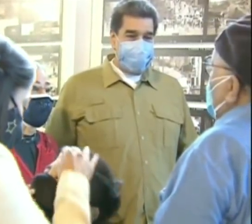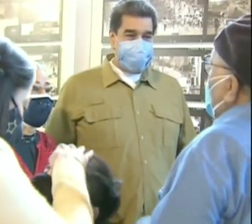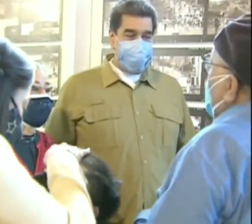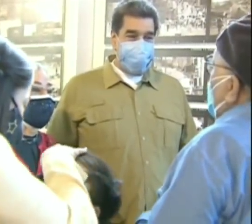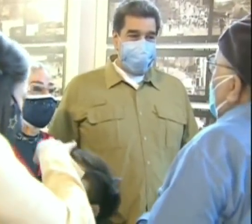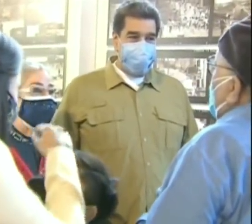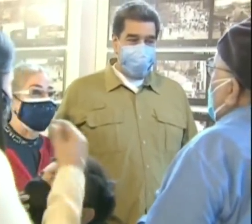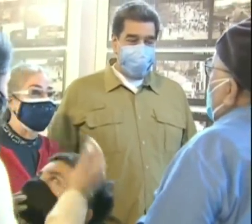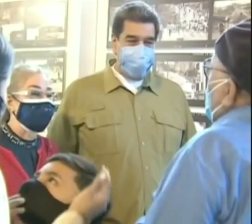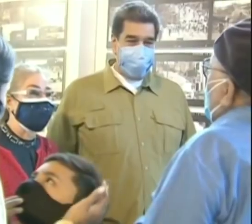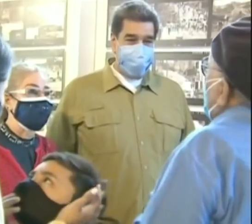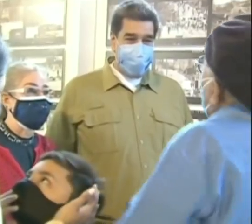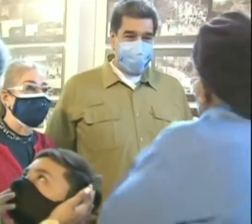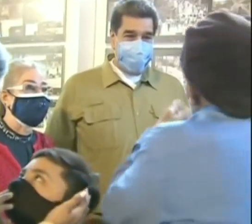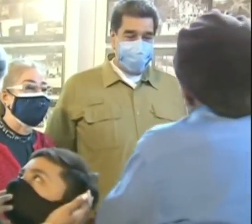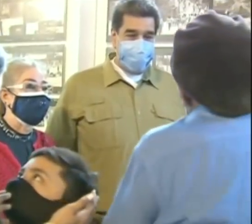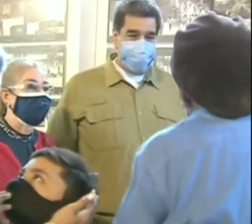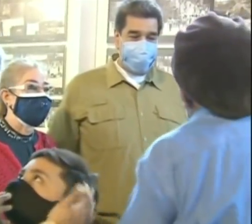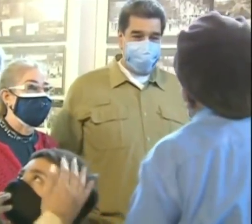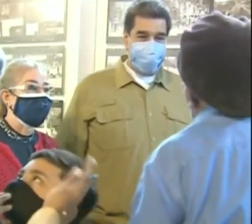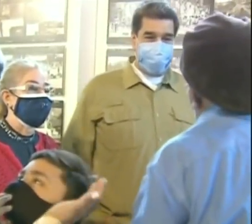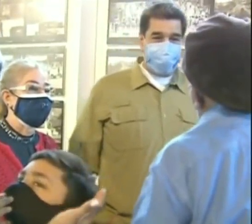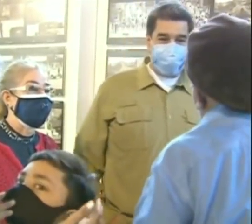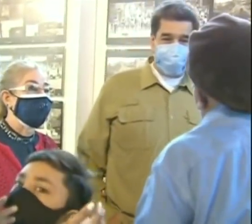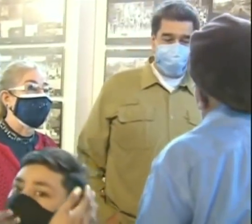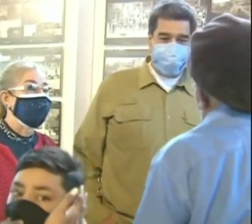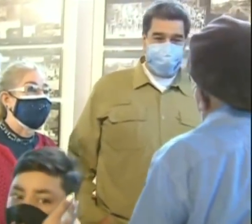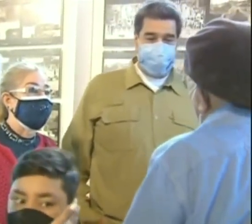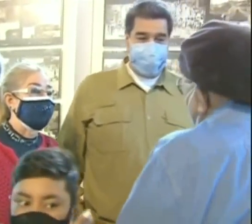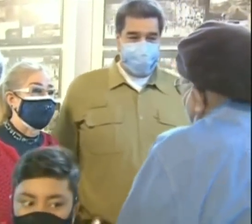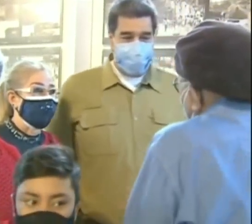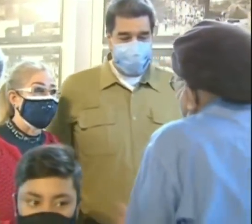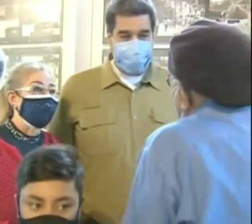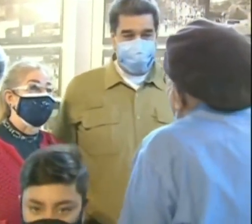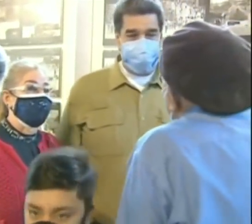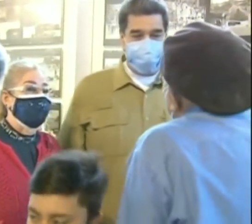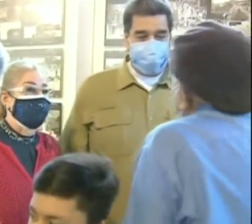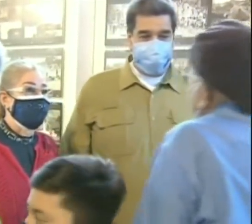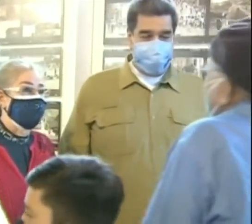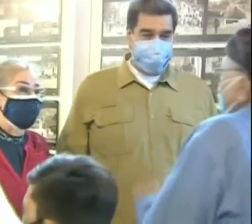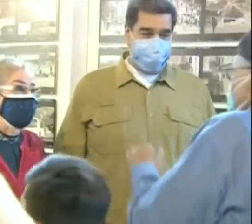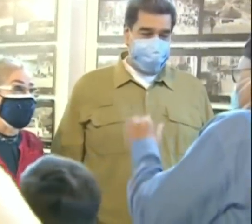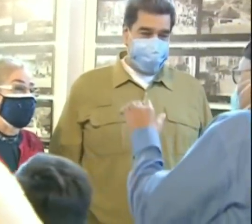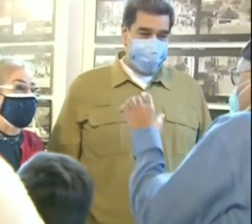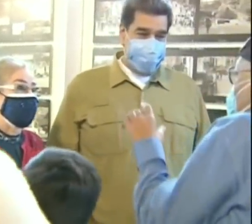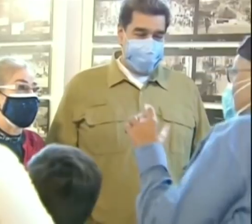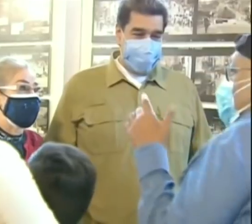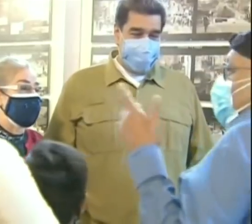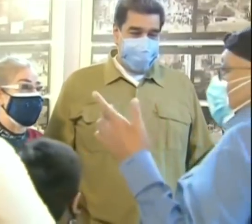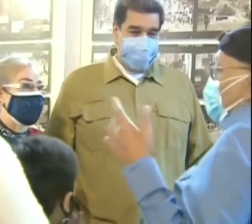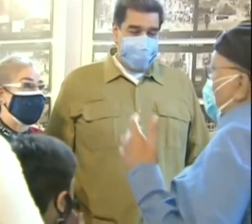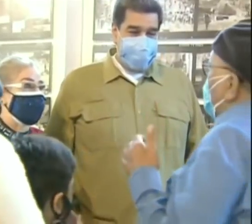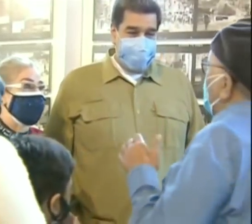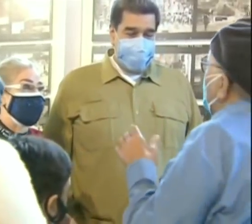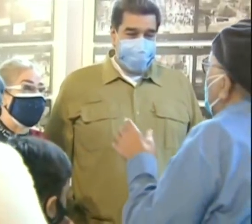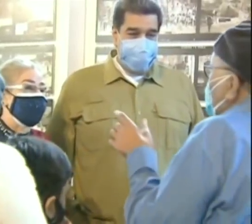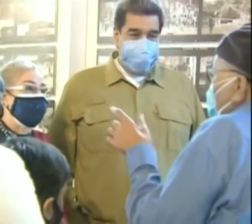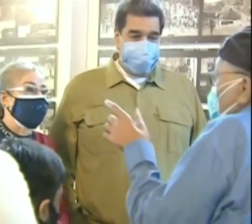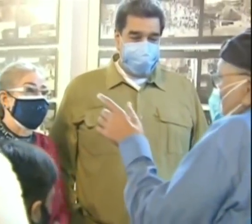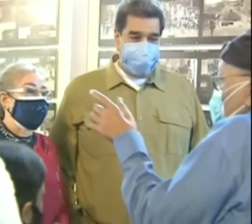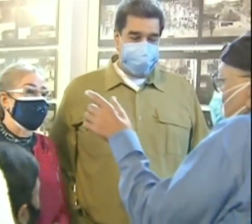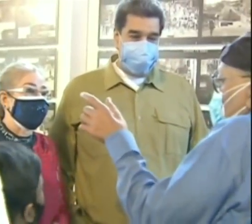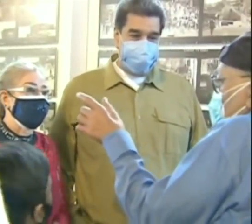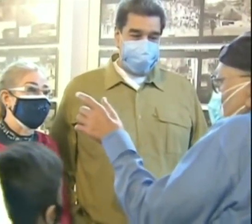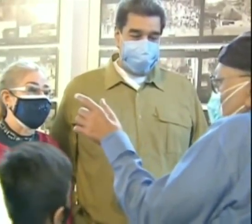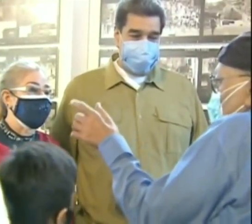importante plenaria nacional del Congreso Bicentenario de los Pueblos, en el que más de 34 organizaciones